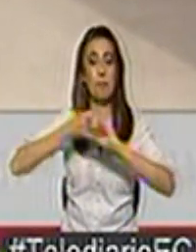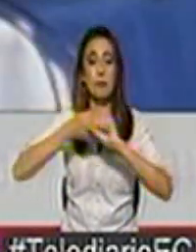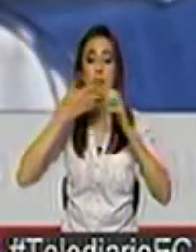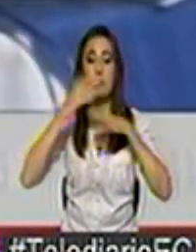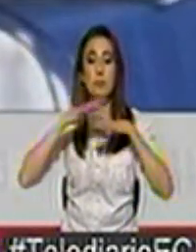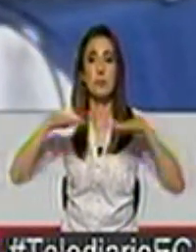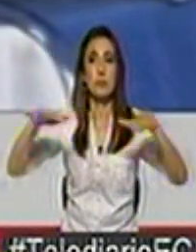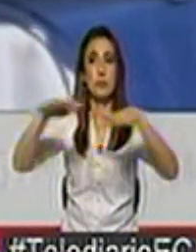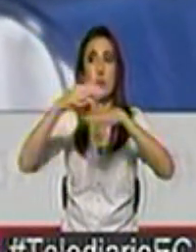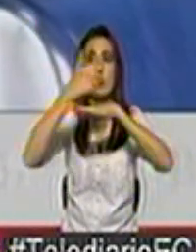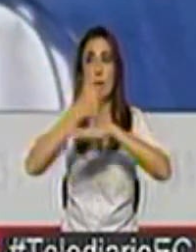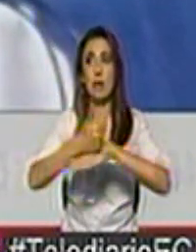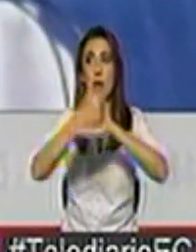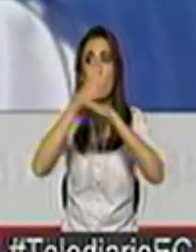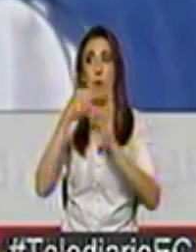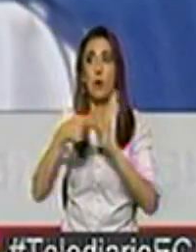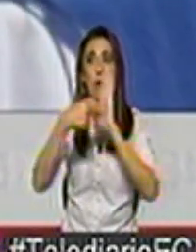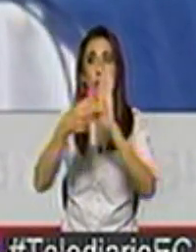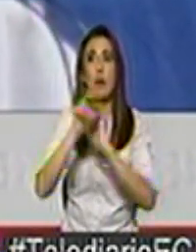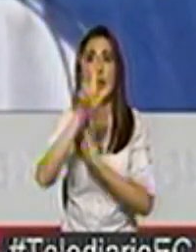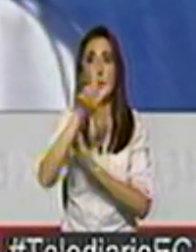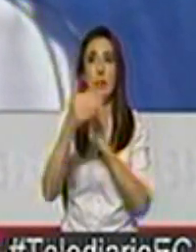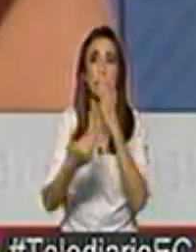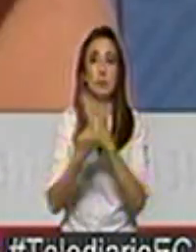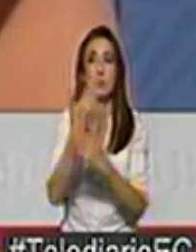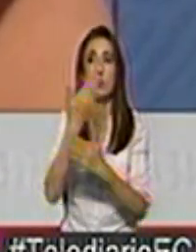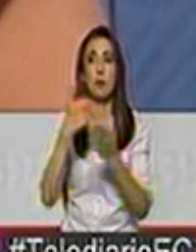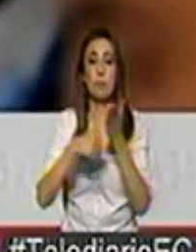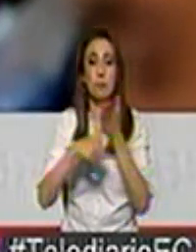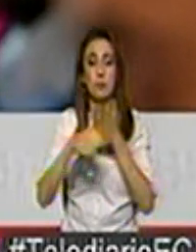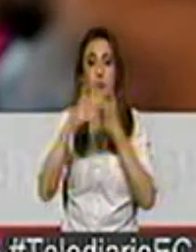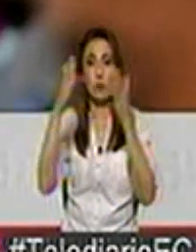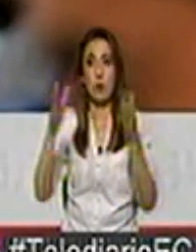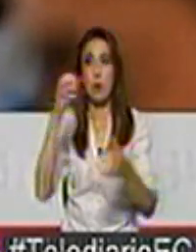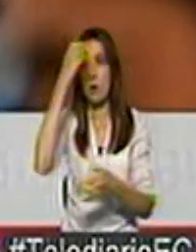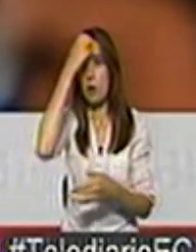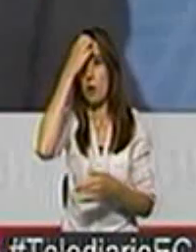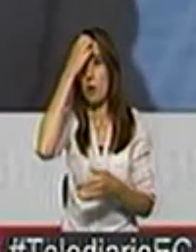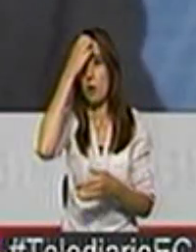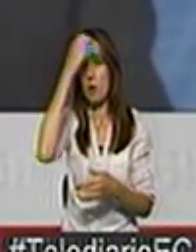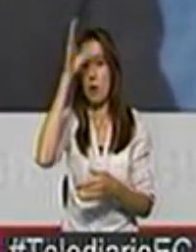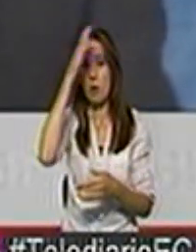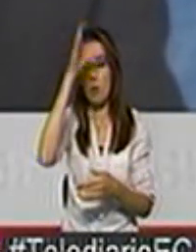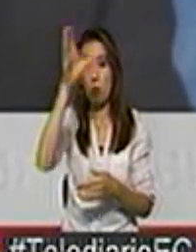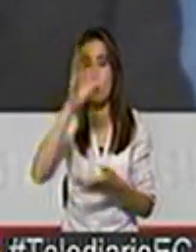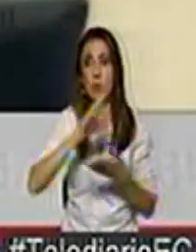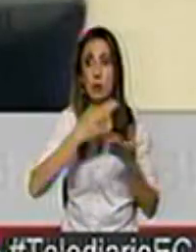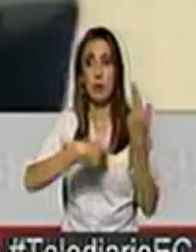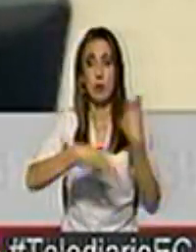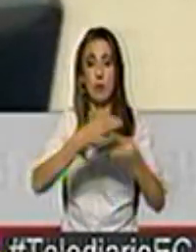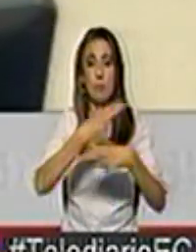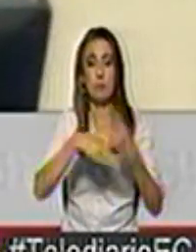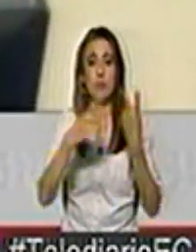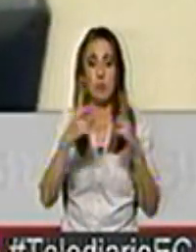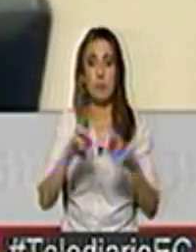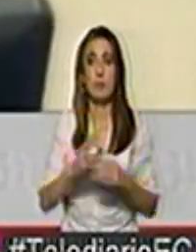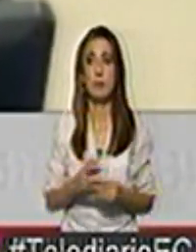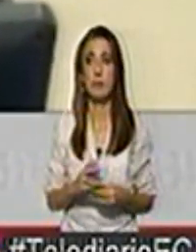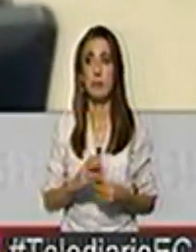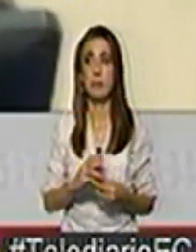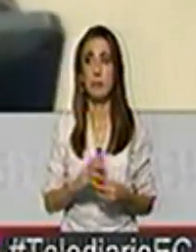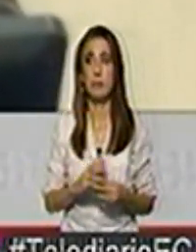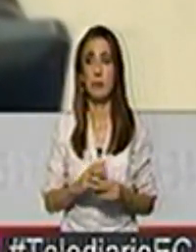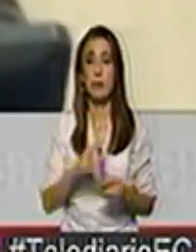ampliado. Aquí presentó a sus tres nuevos ministros, Educación, Cultura y Comercio Exterior. Creo que realmente